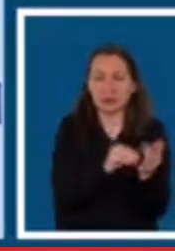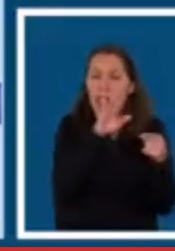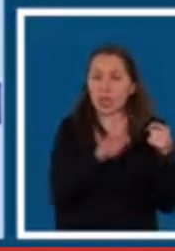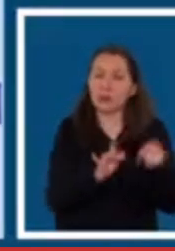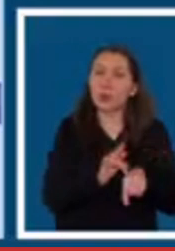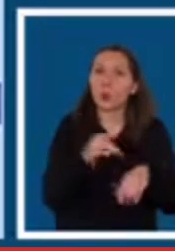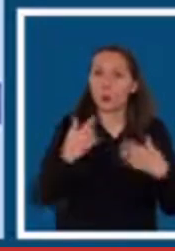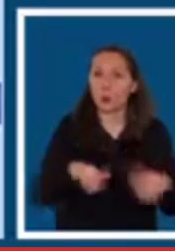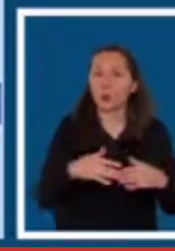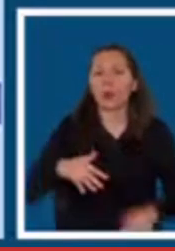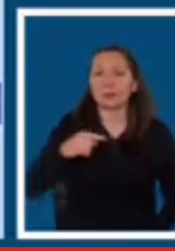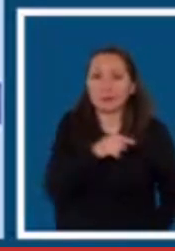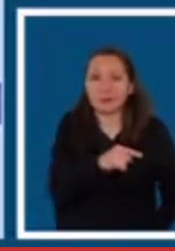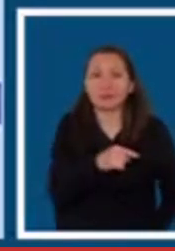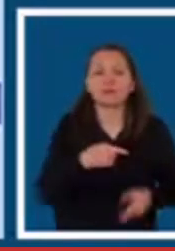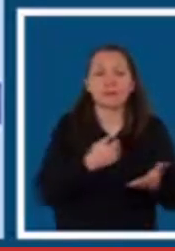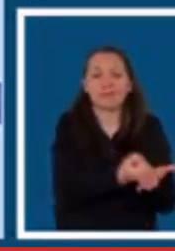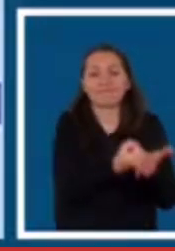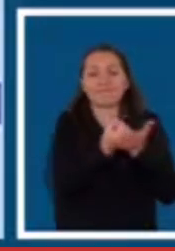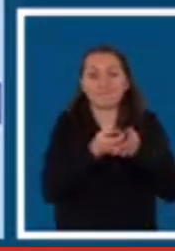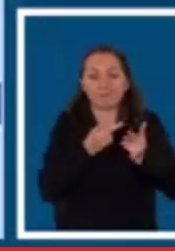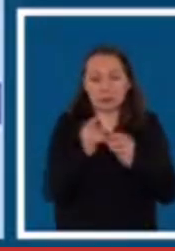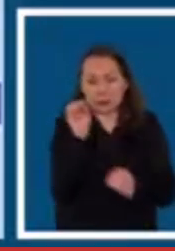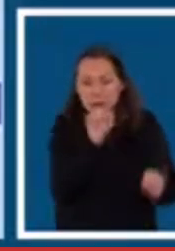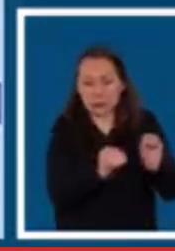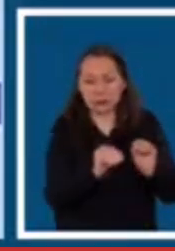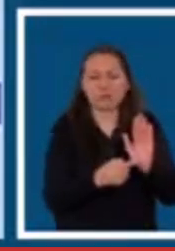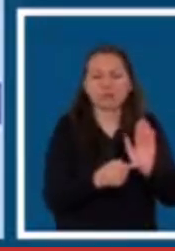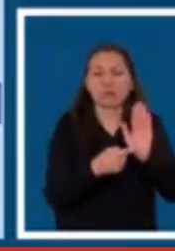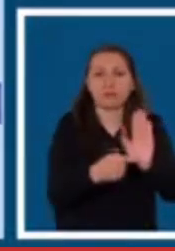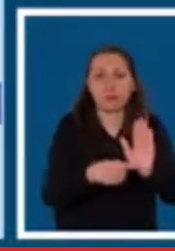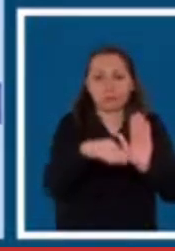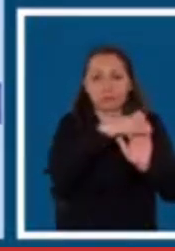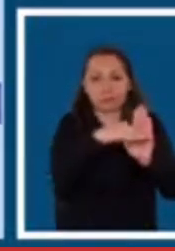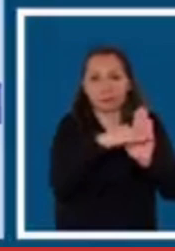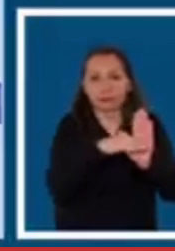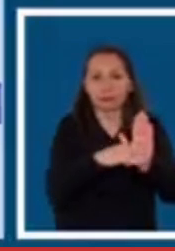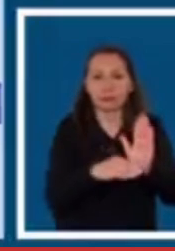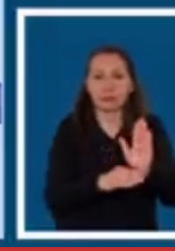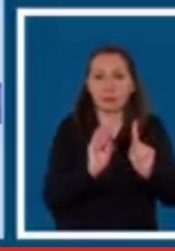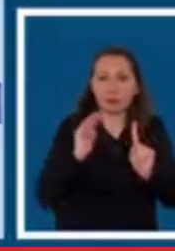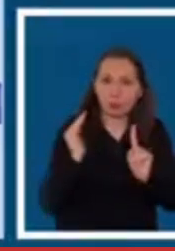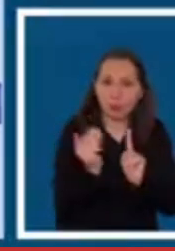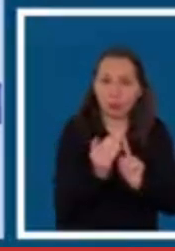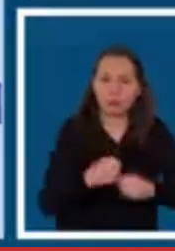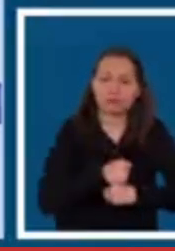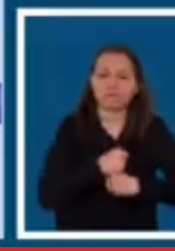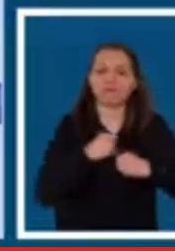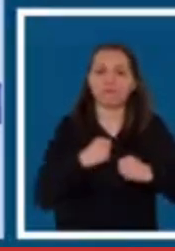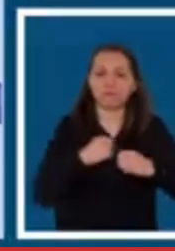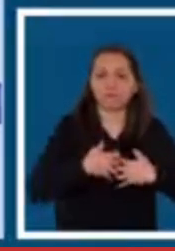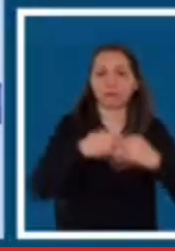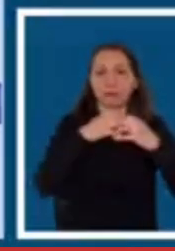sensible y es muy importante porque nos va a permitir diseñar e implementar bebidas de protección y de fortalecimiento